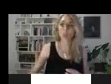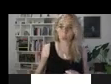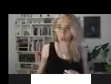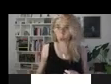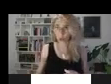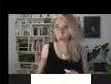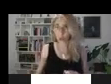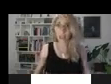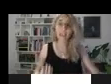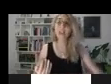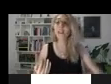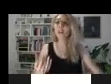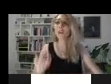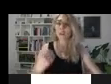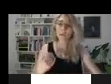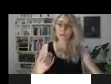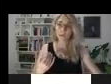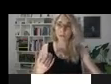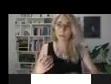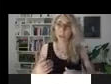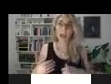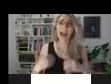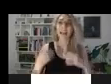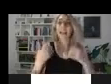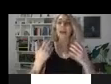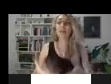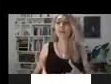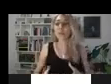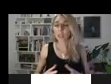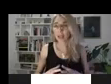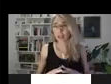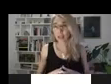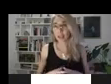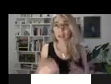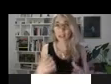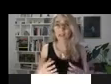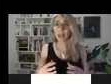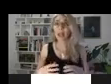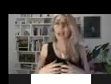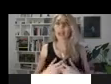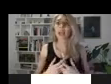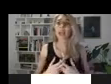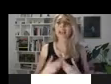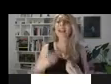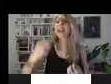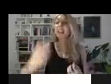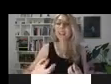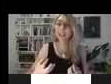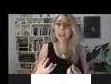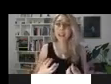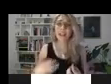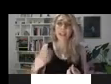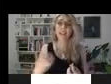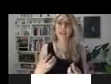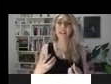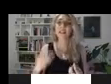un otro. Y este otro, al que apunta este artista,